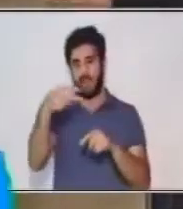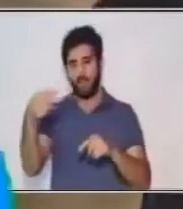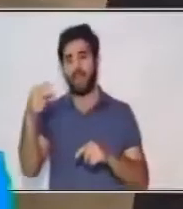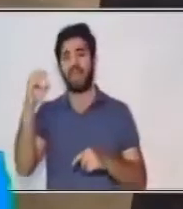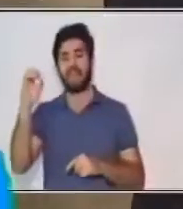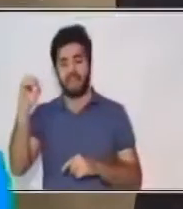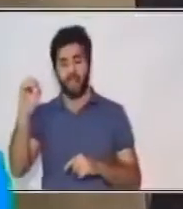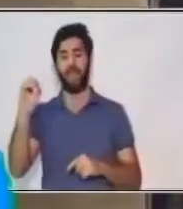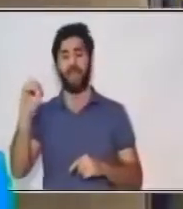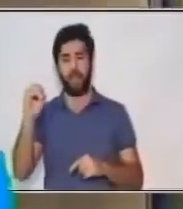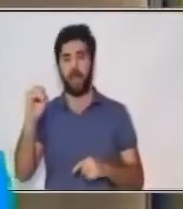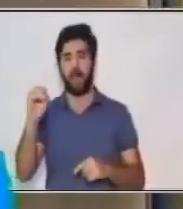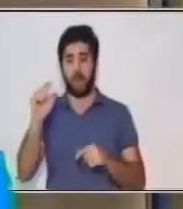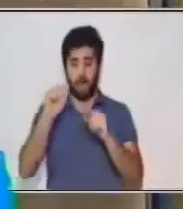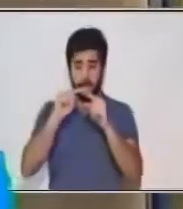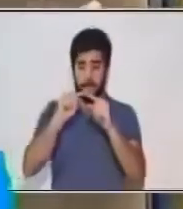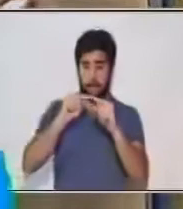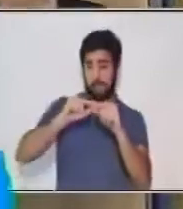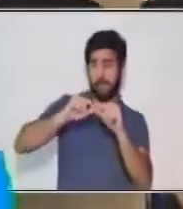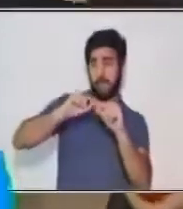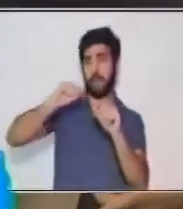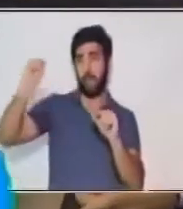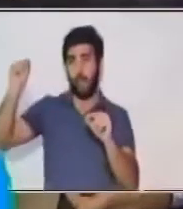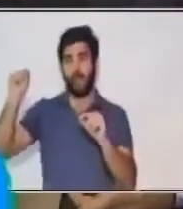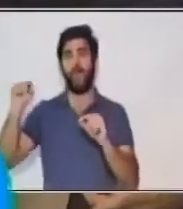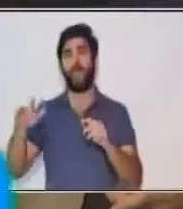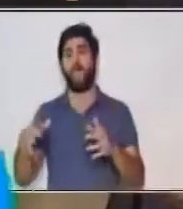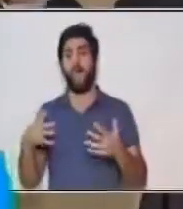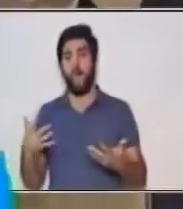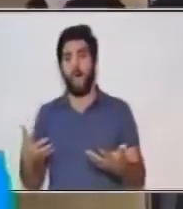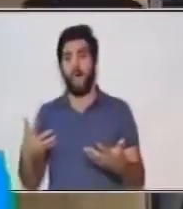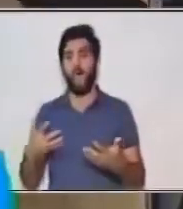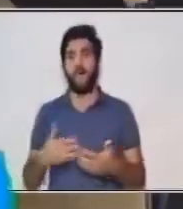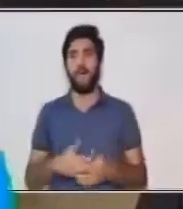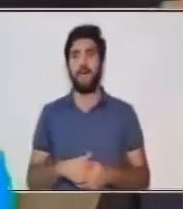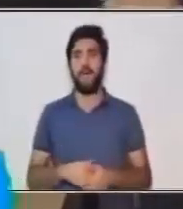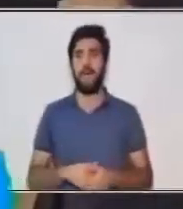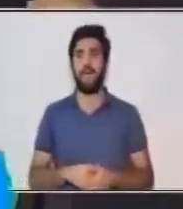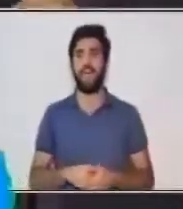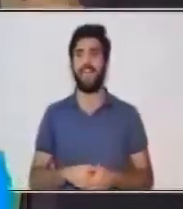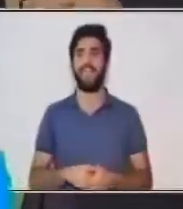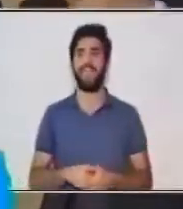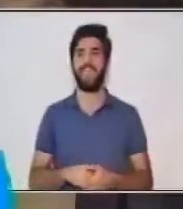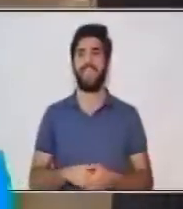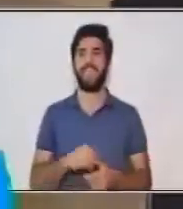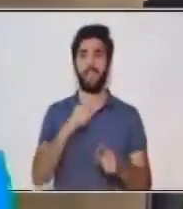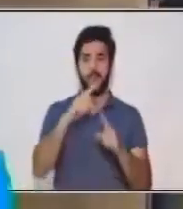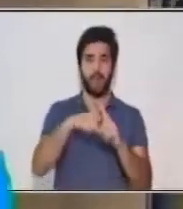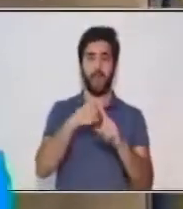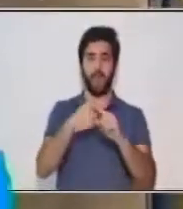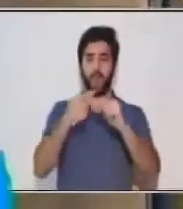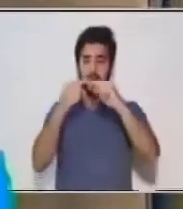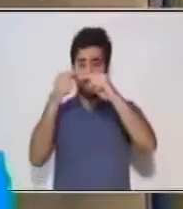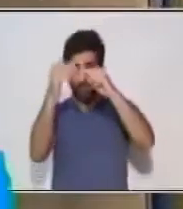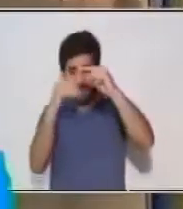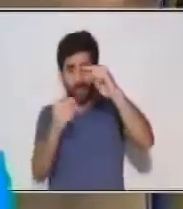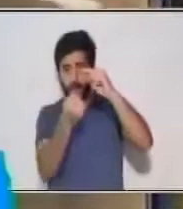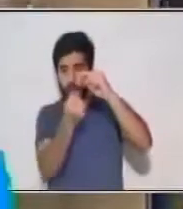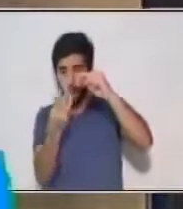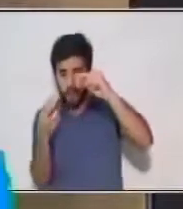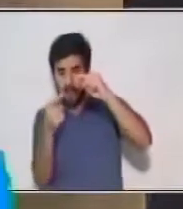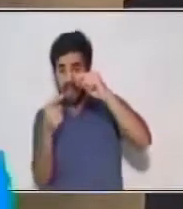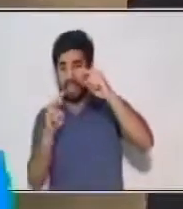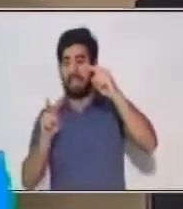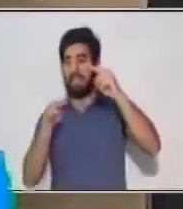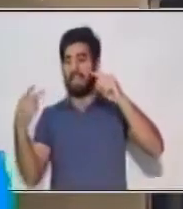Y el punto crítico vertical va a ser cuando el denominador se haga 0.